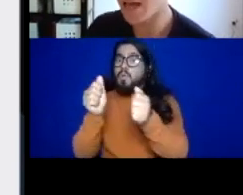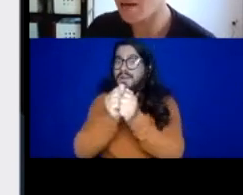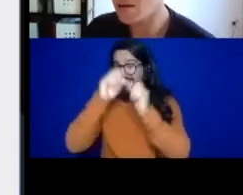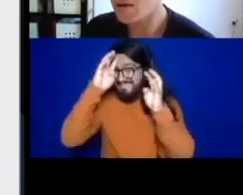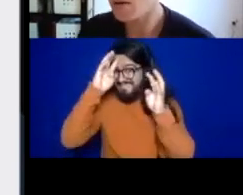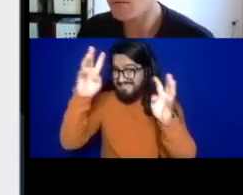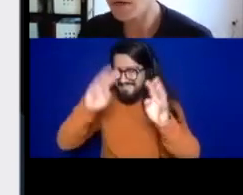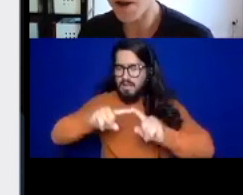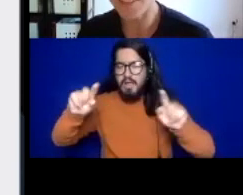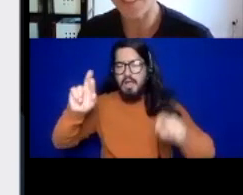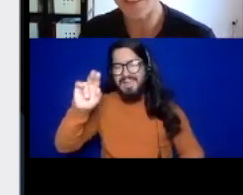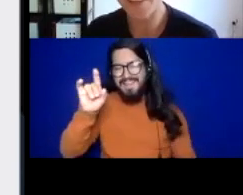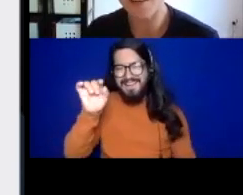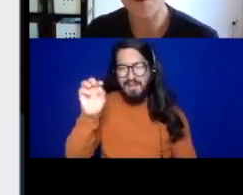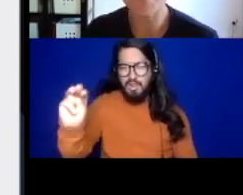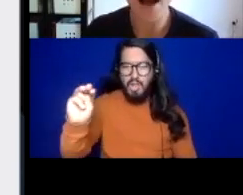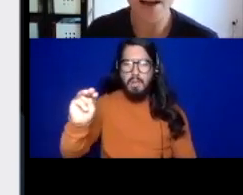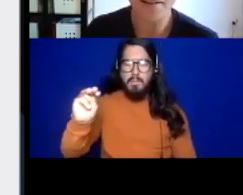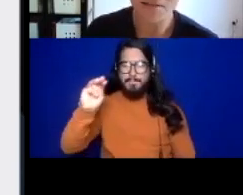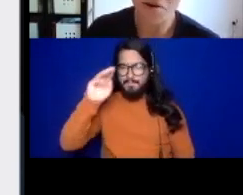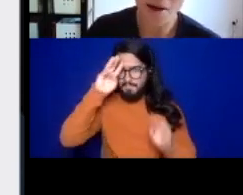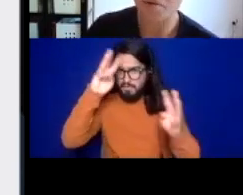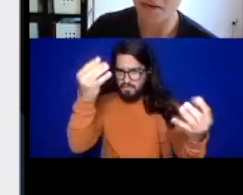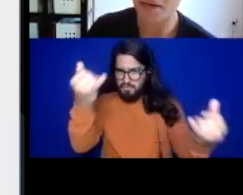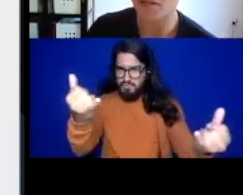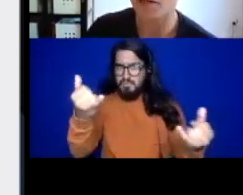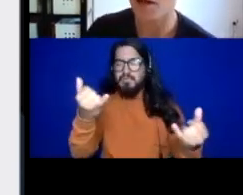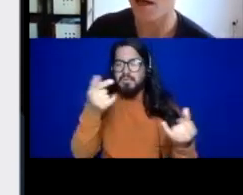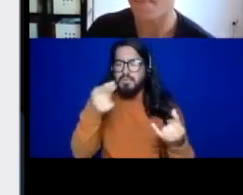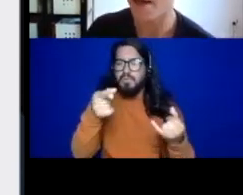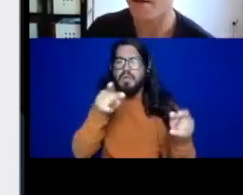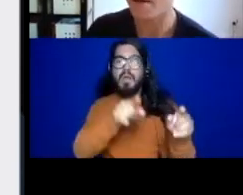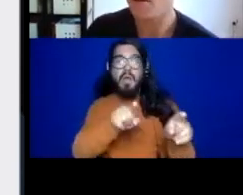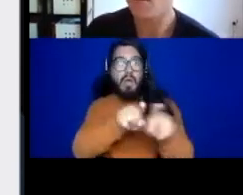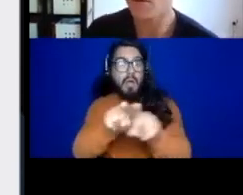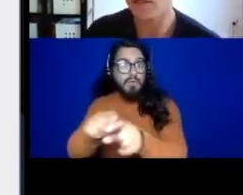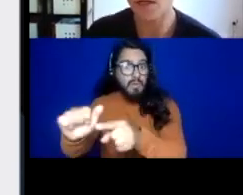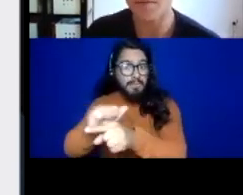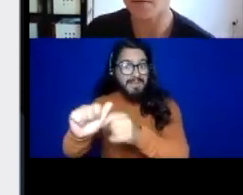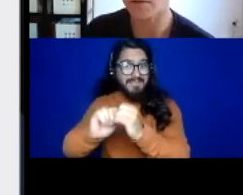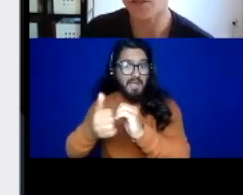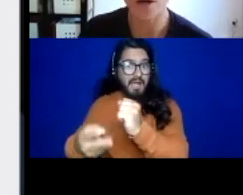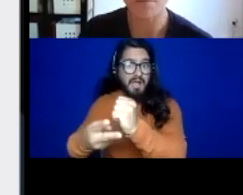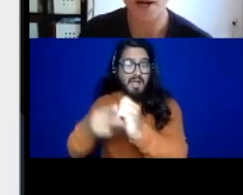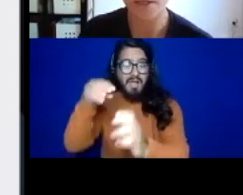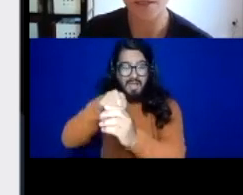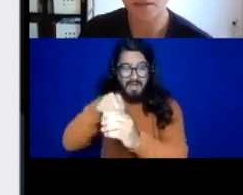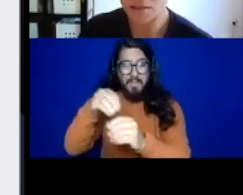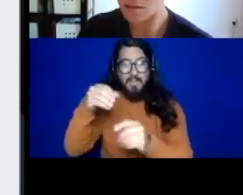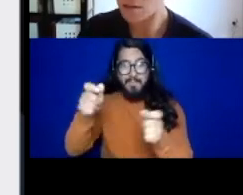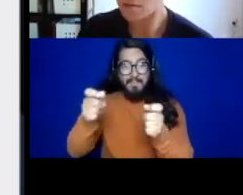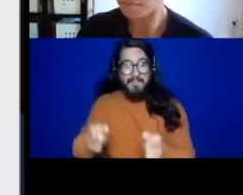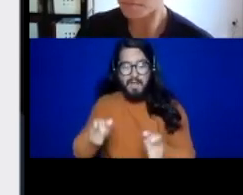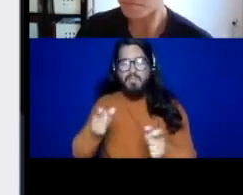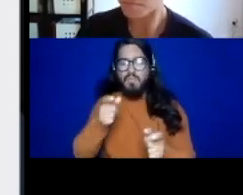reemplazar con una contraseña. Y vamos a tratar de grabar un documento importante.